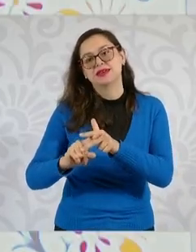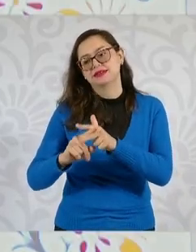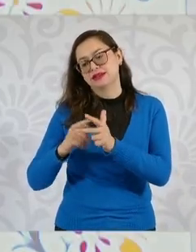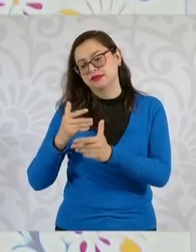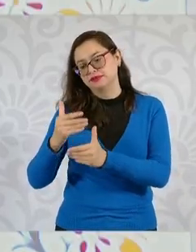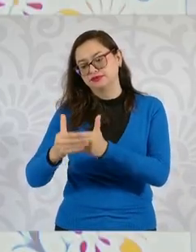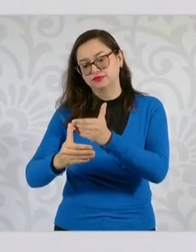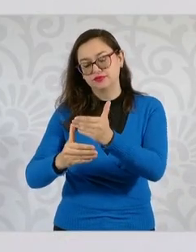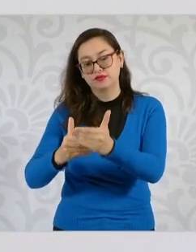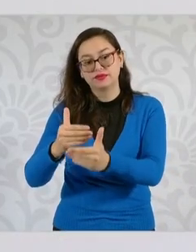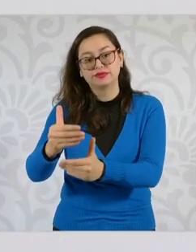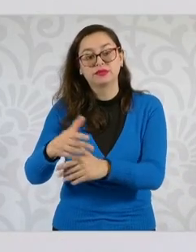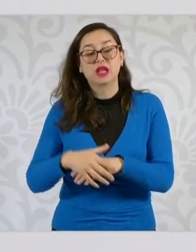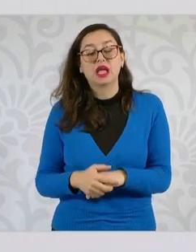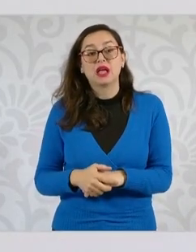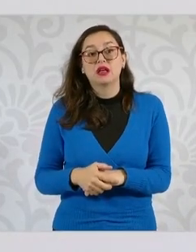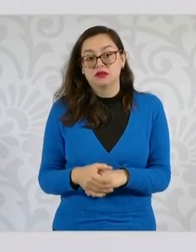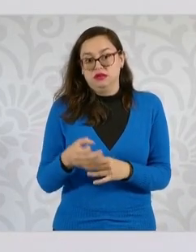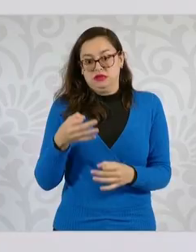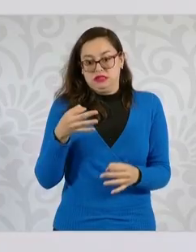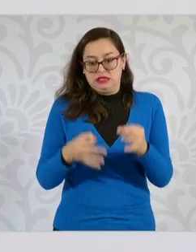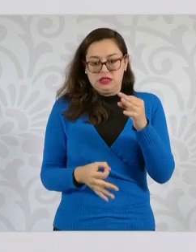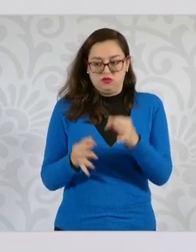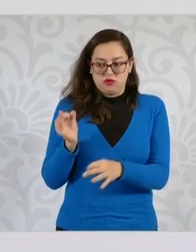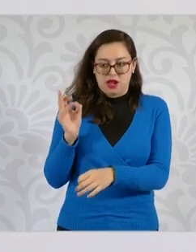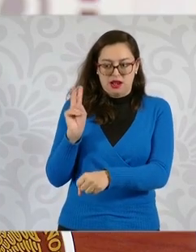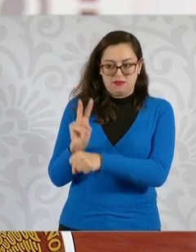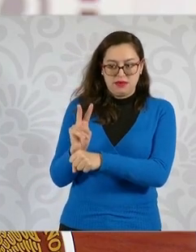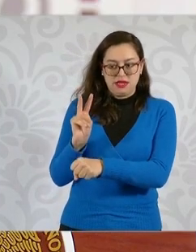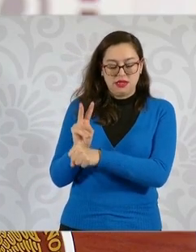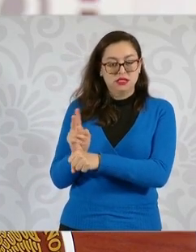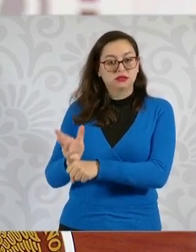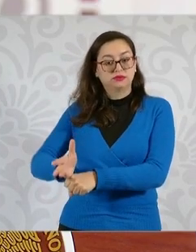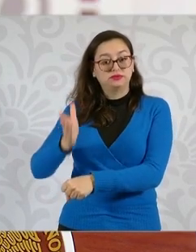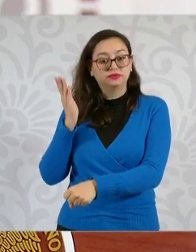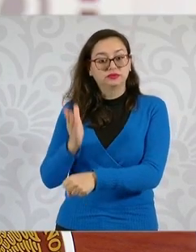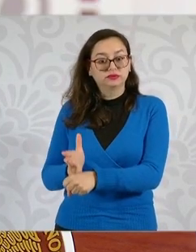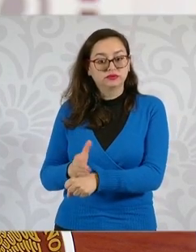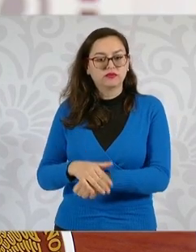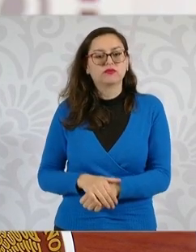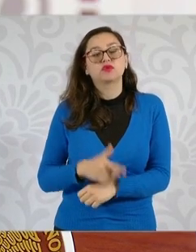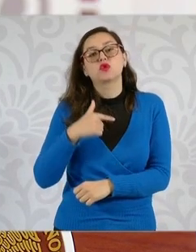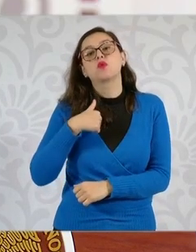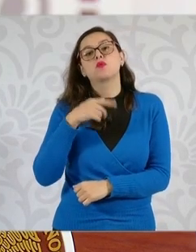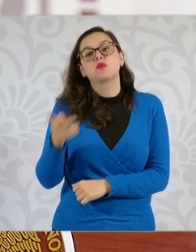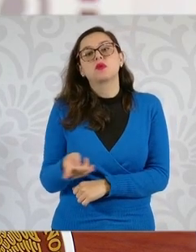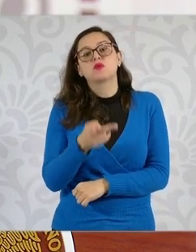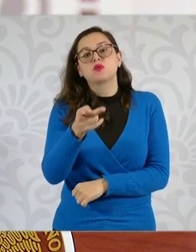a ver ¿cuántos jueces ha sancionado el Consejo de la Judicatura?